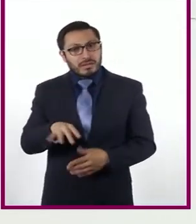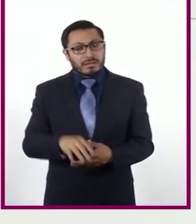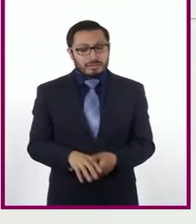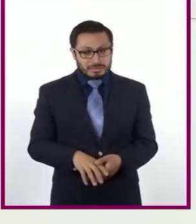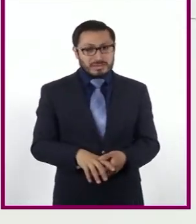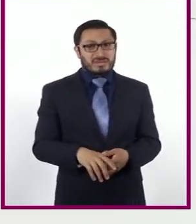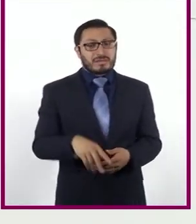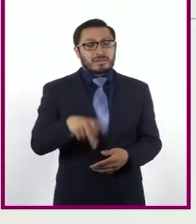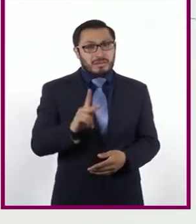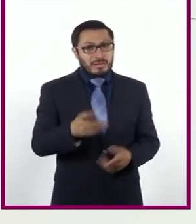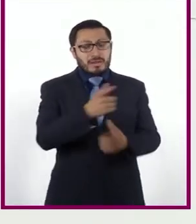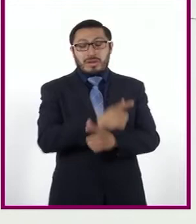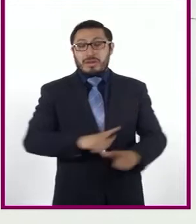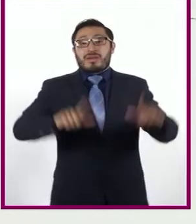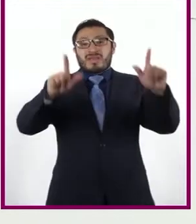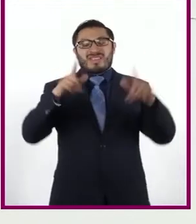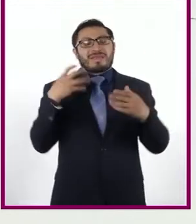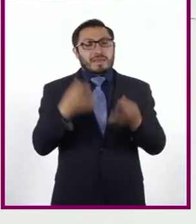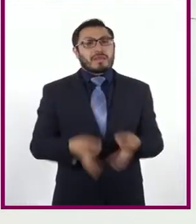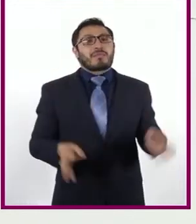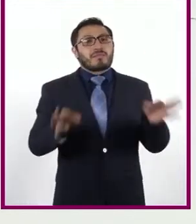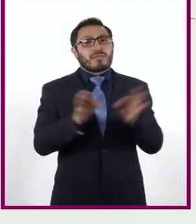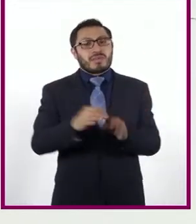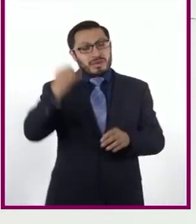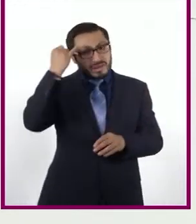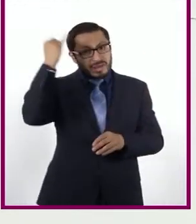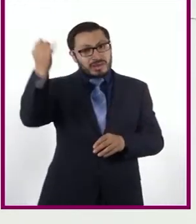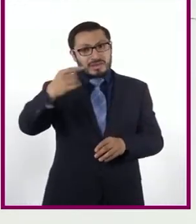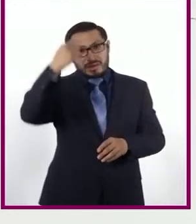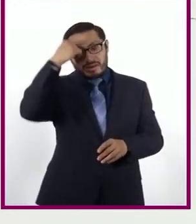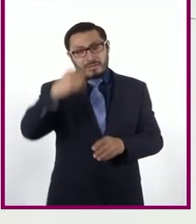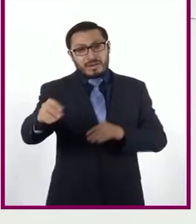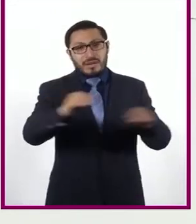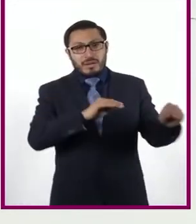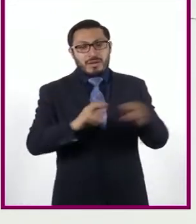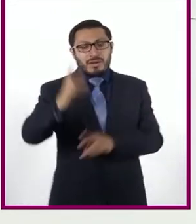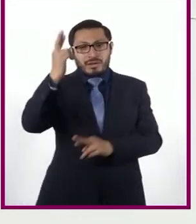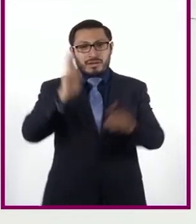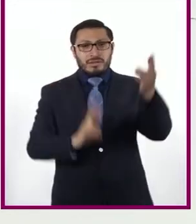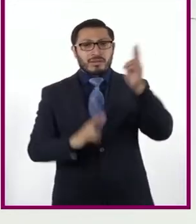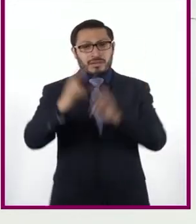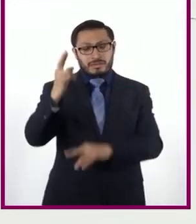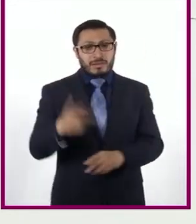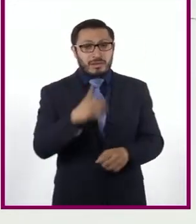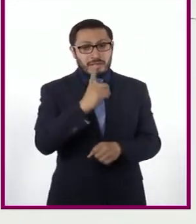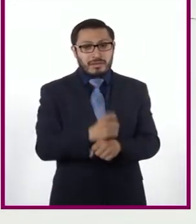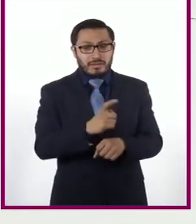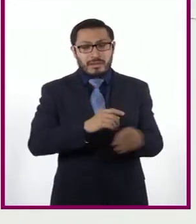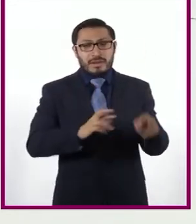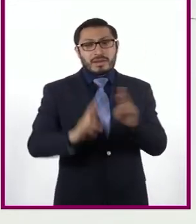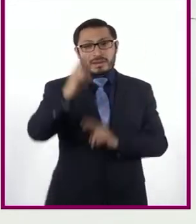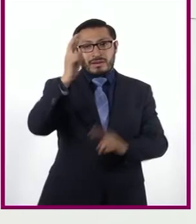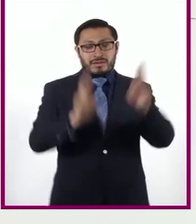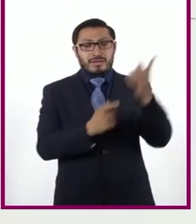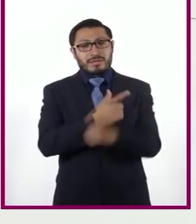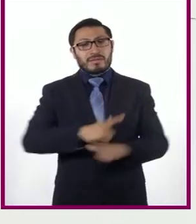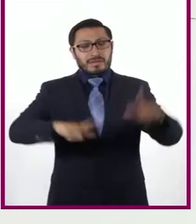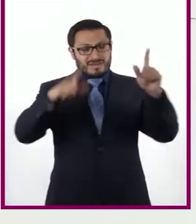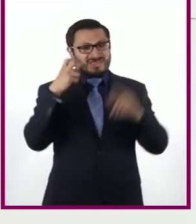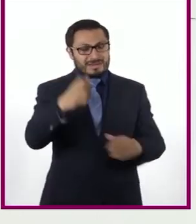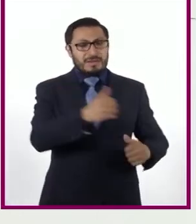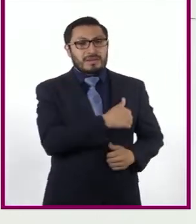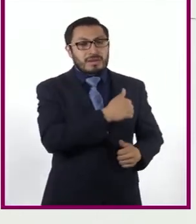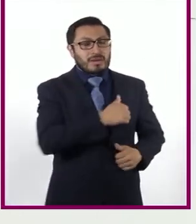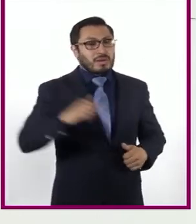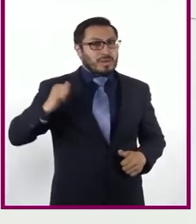Aunque el liberalismo fue la base ideológica de los movimientos revolucionarios, la primera revolución liberal, donde la burguesía tuvo